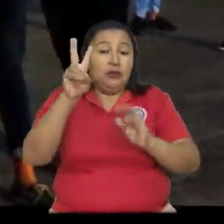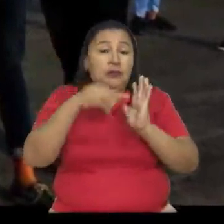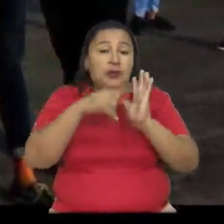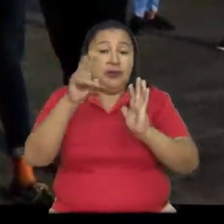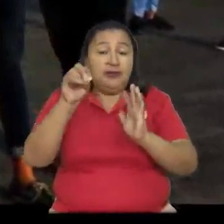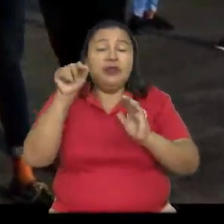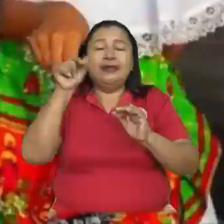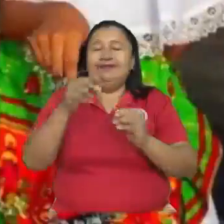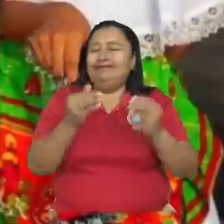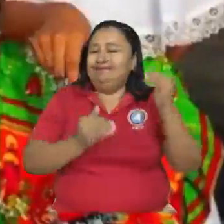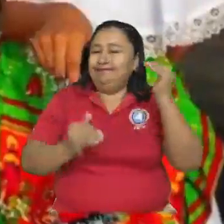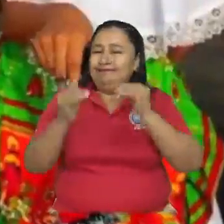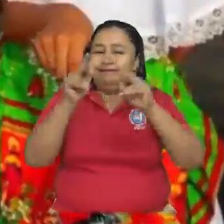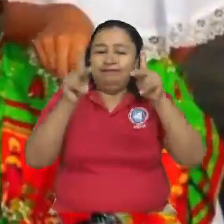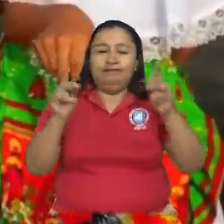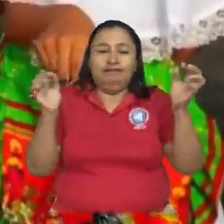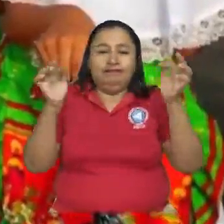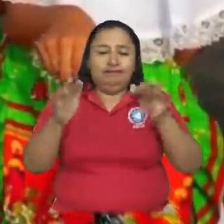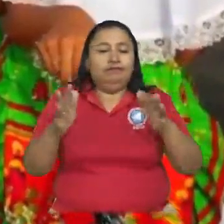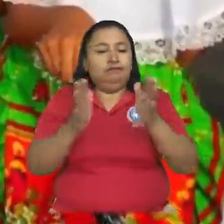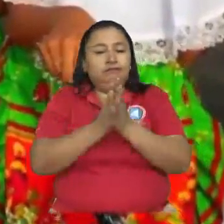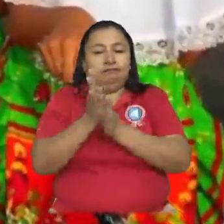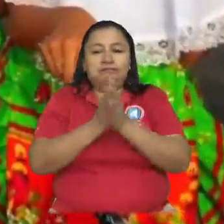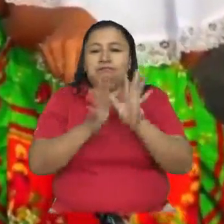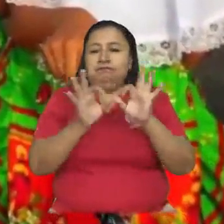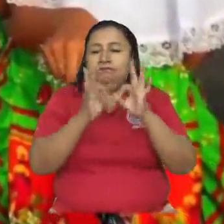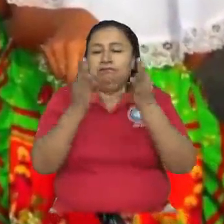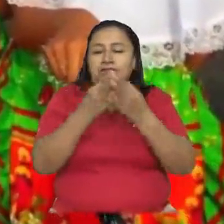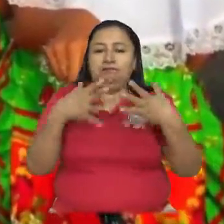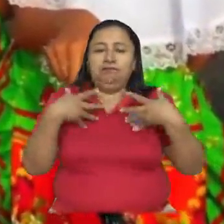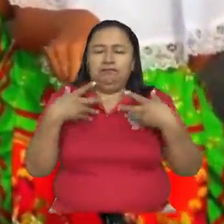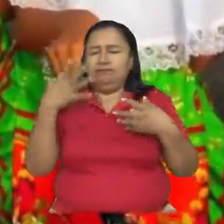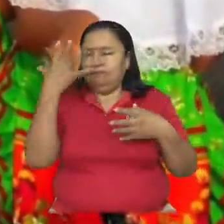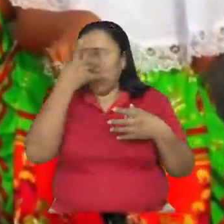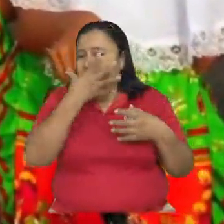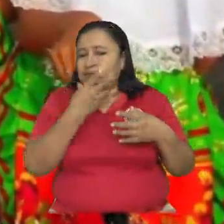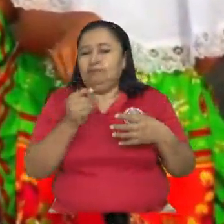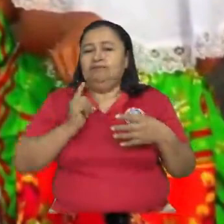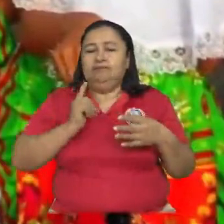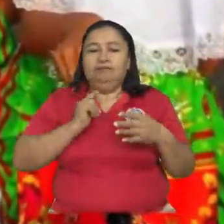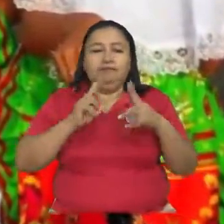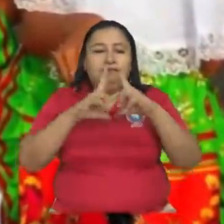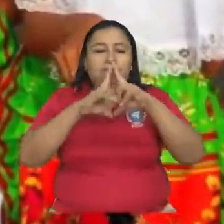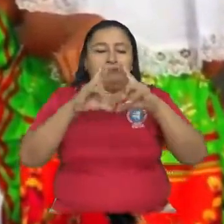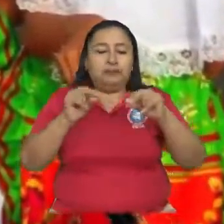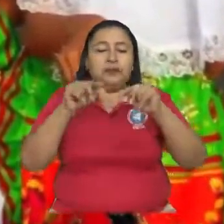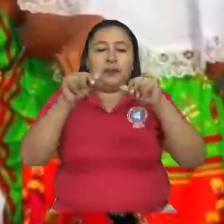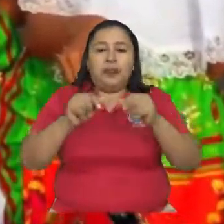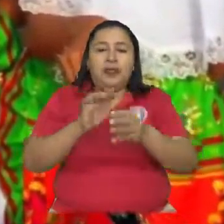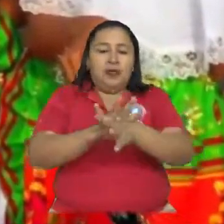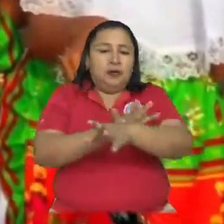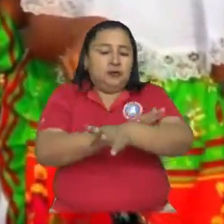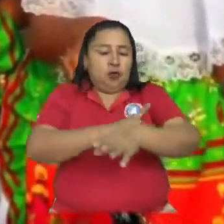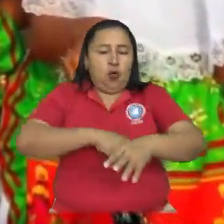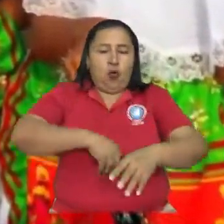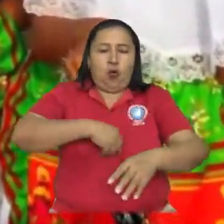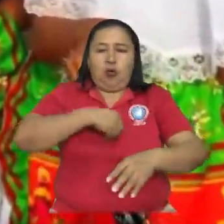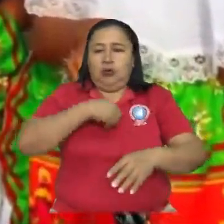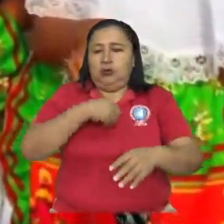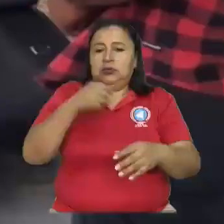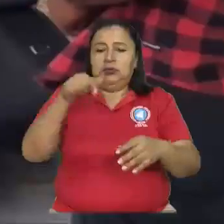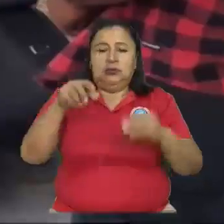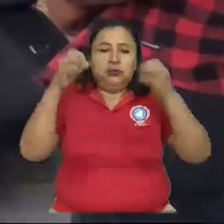en familia, en comunidad, en tranquilidad, de las bellezas que tiene nuestro país, el sentirnos orgullosos de